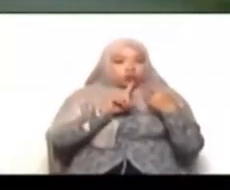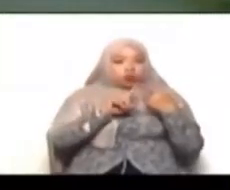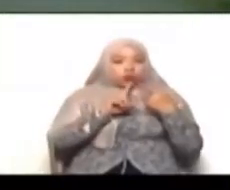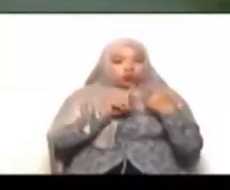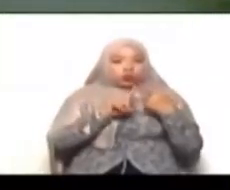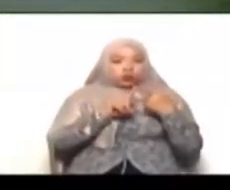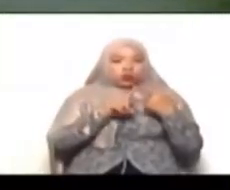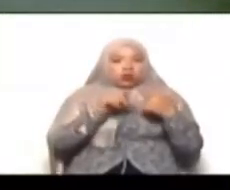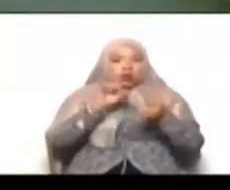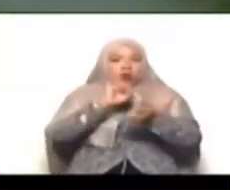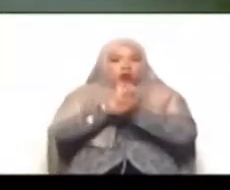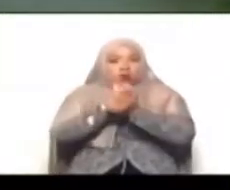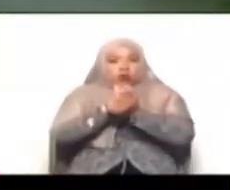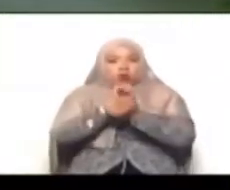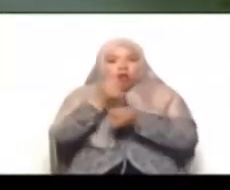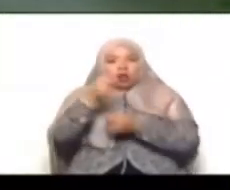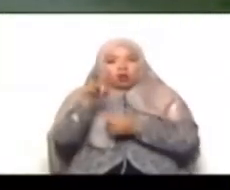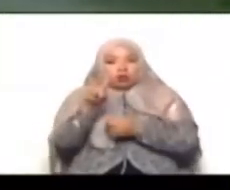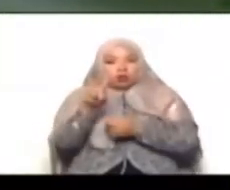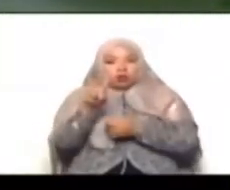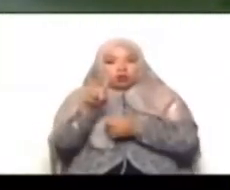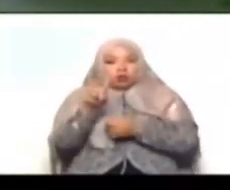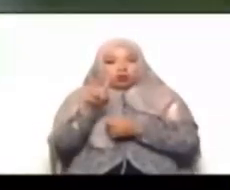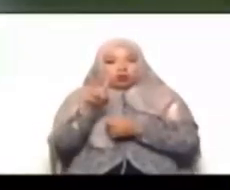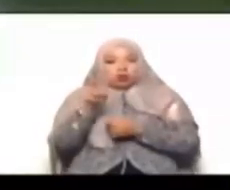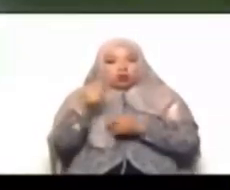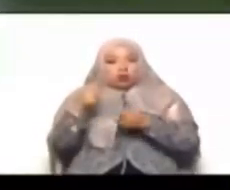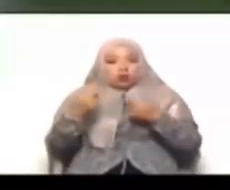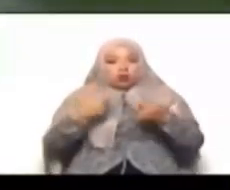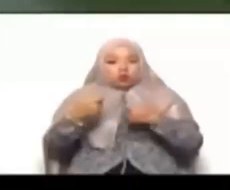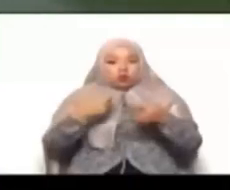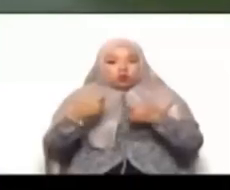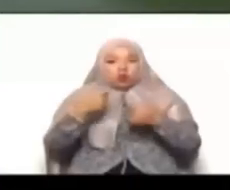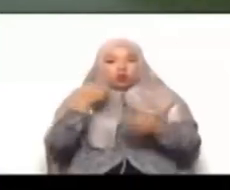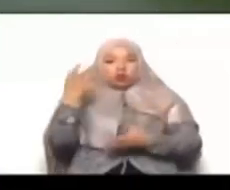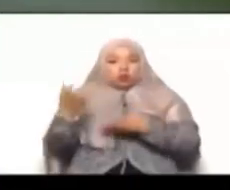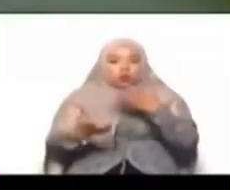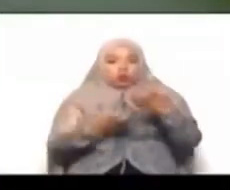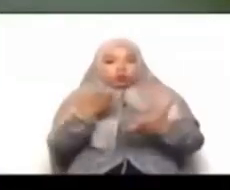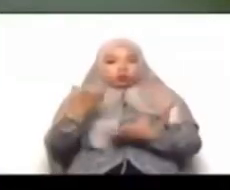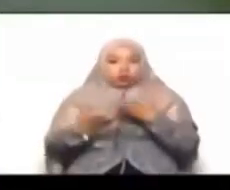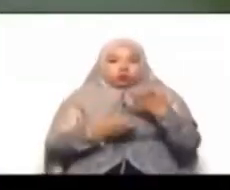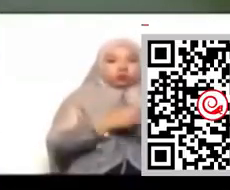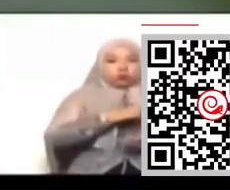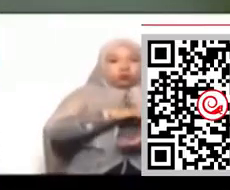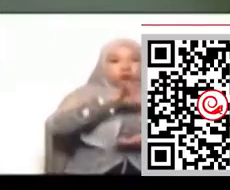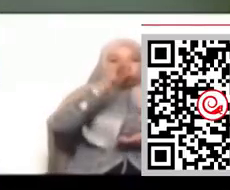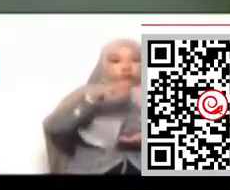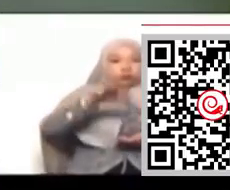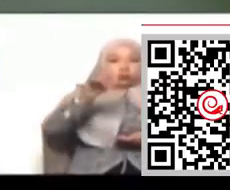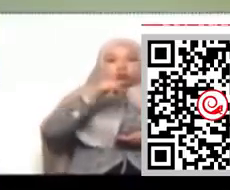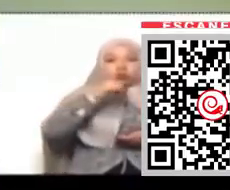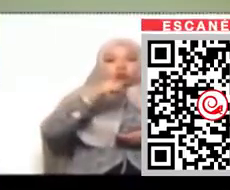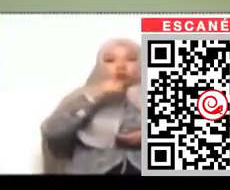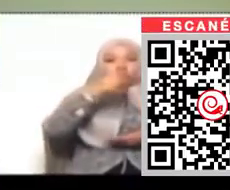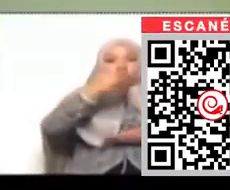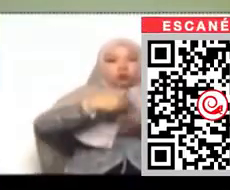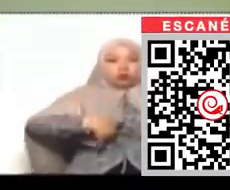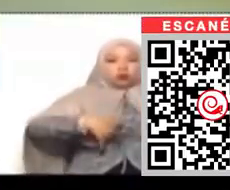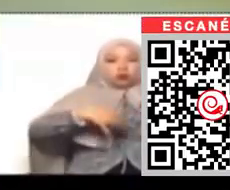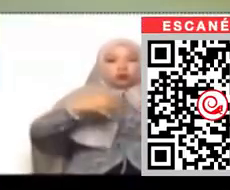que fueron detenidas 12 personas por provocar incendios forestales. La información fue confirmada